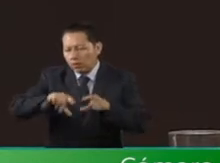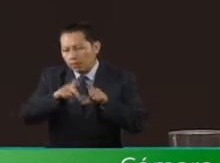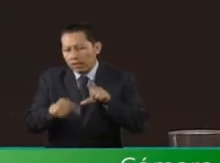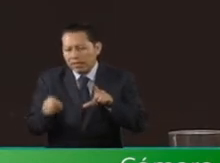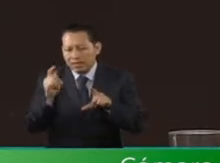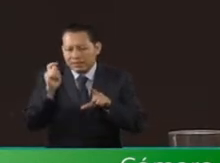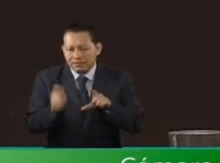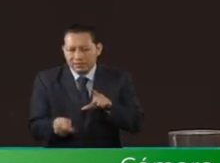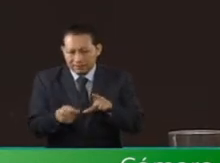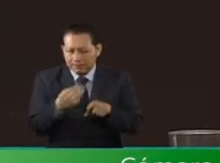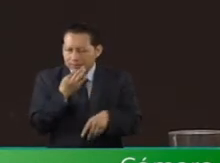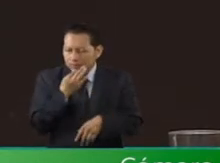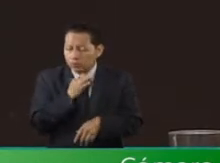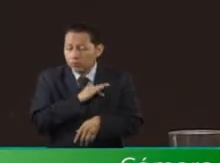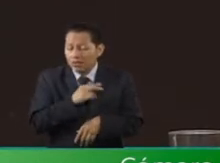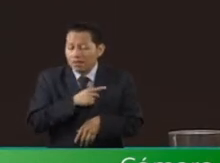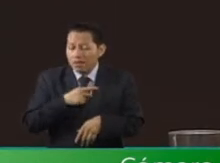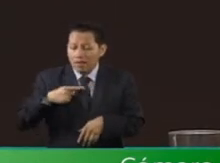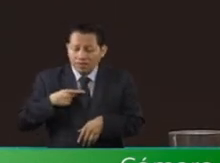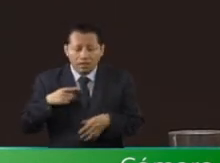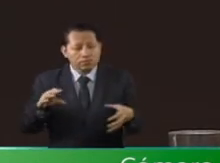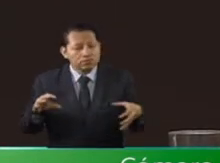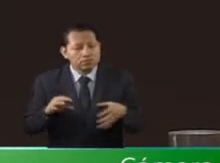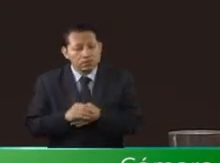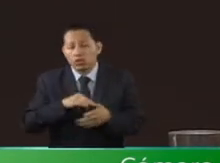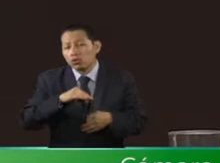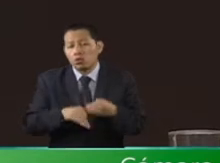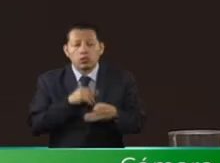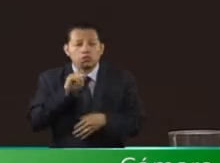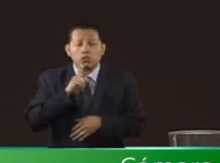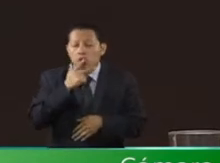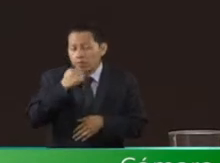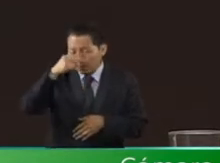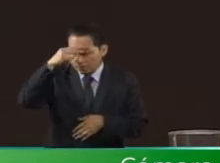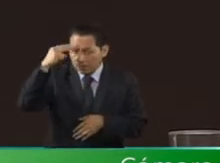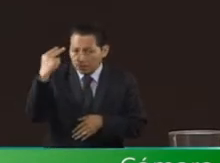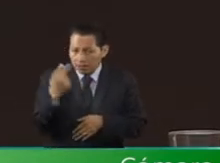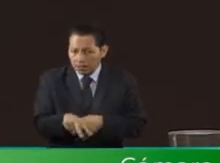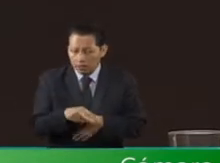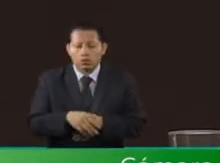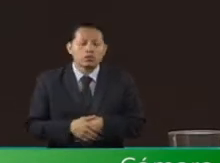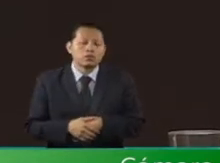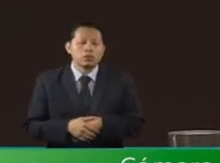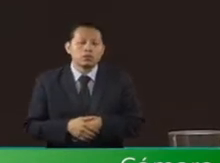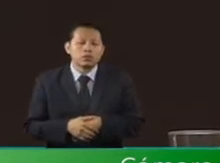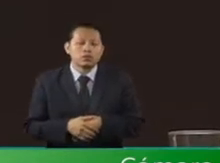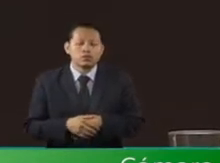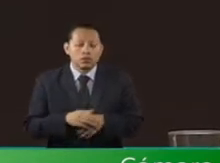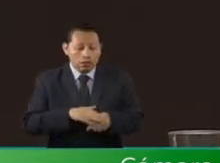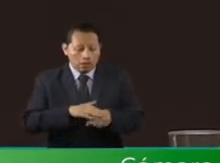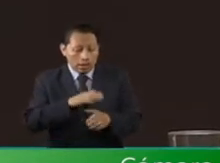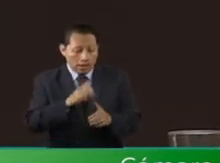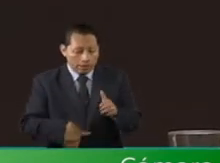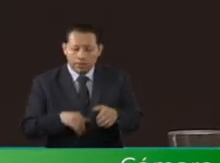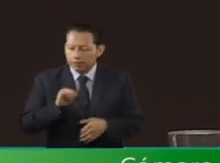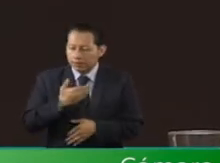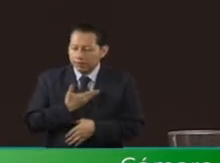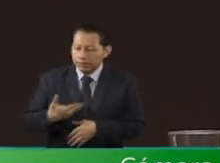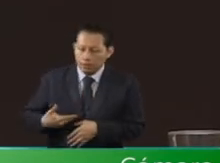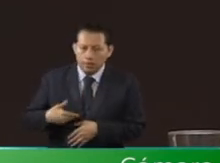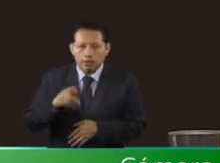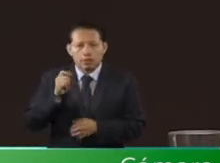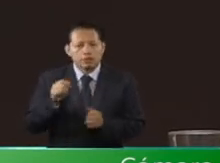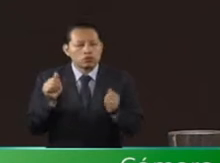que es mínimamente lo que merecemos todas las mexicanas y los mexicanos concluye diputada concluyo presidente con una